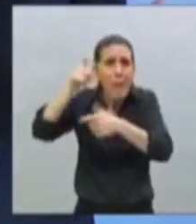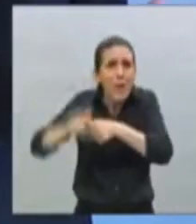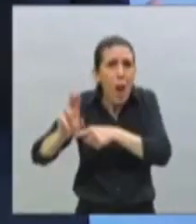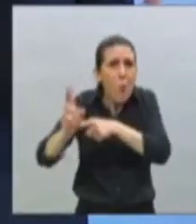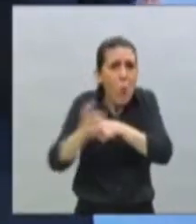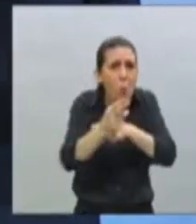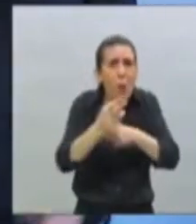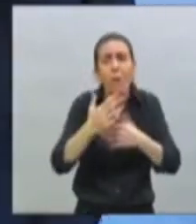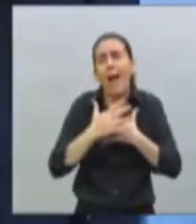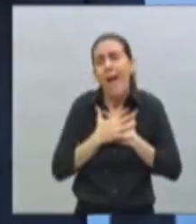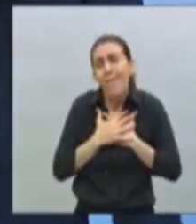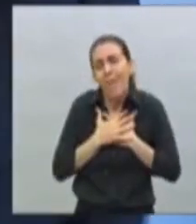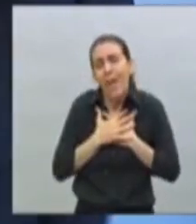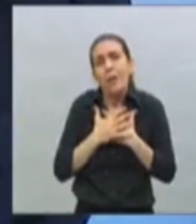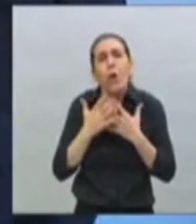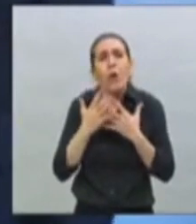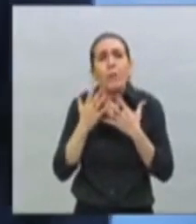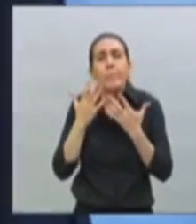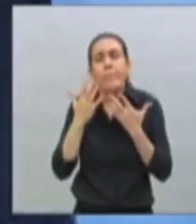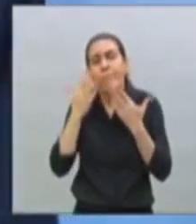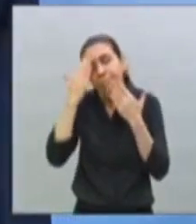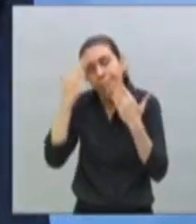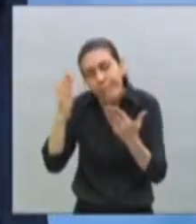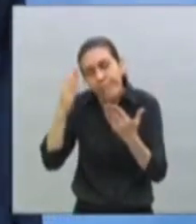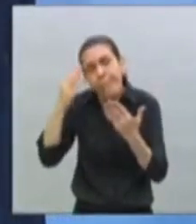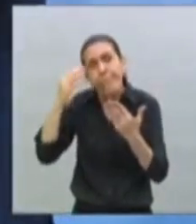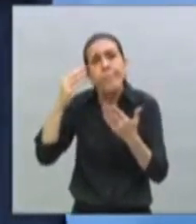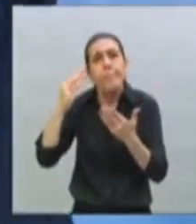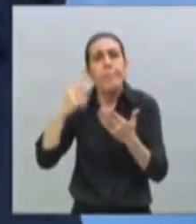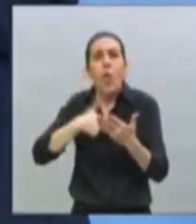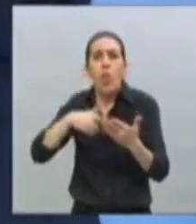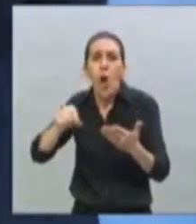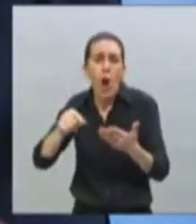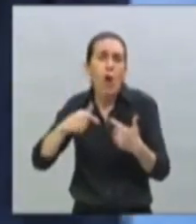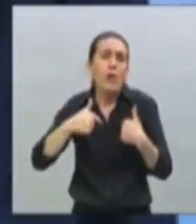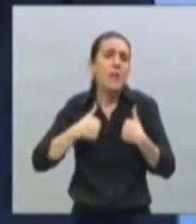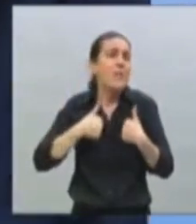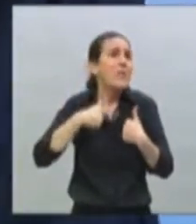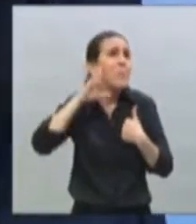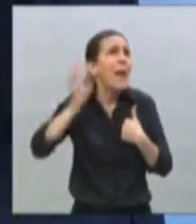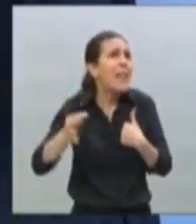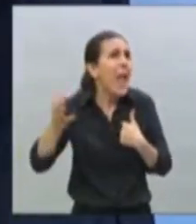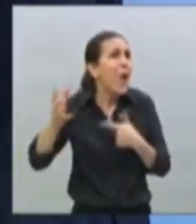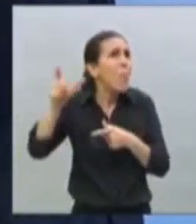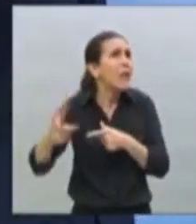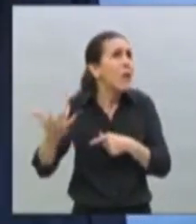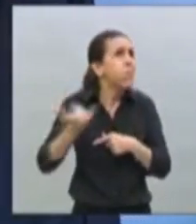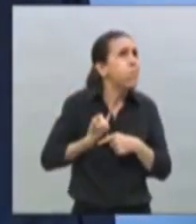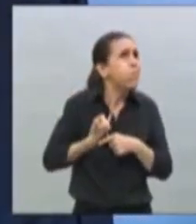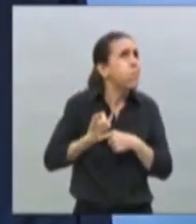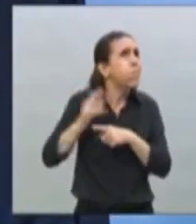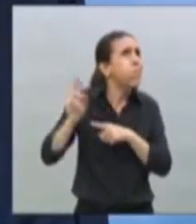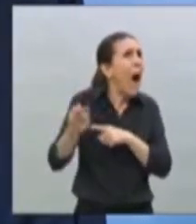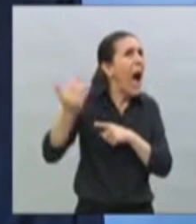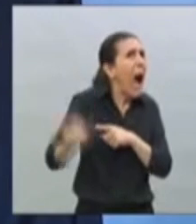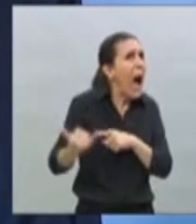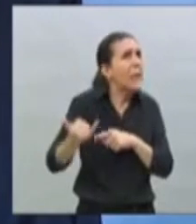cariño y mi consuelo en un momento de dolor. Me duele mucho cada vez que me entero de un nuevo deceso por la